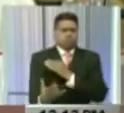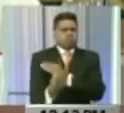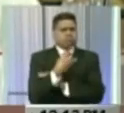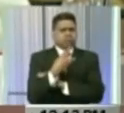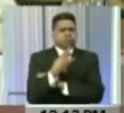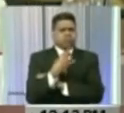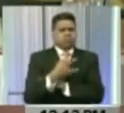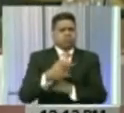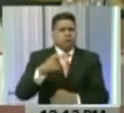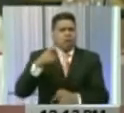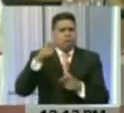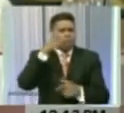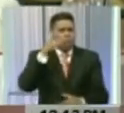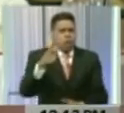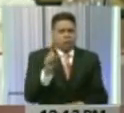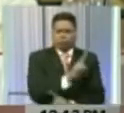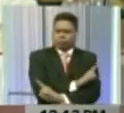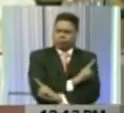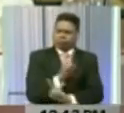pueblo.